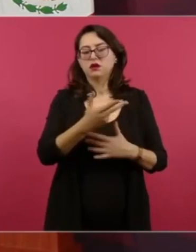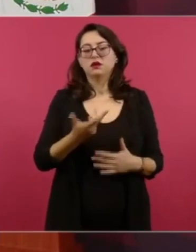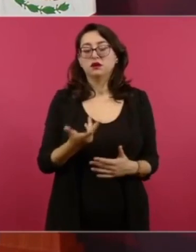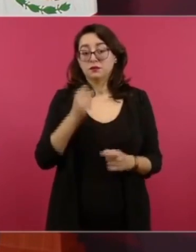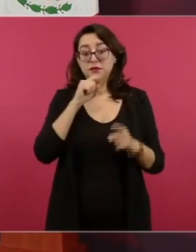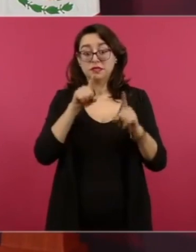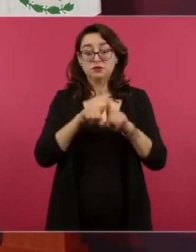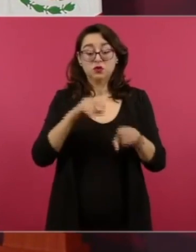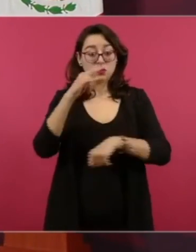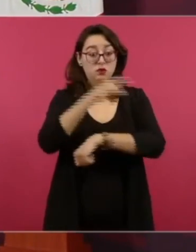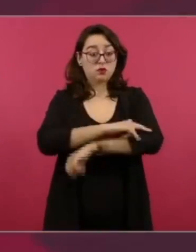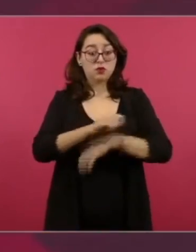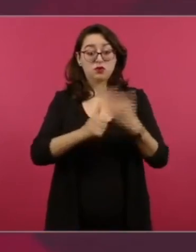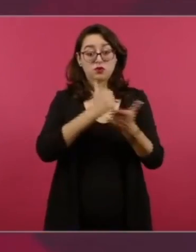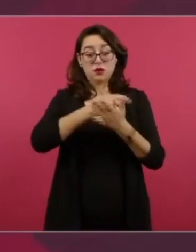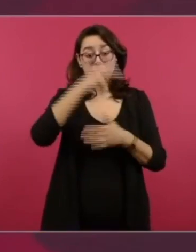Y saben ustedes que